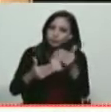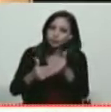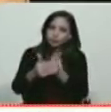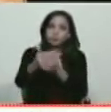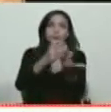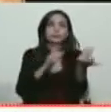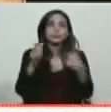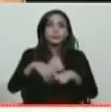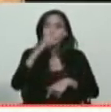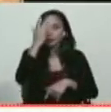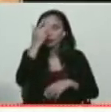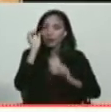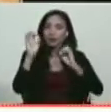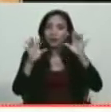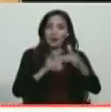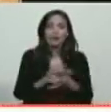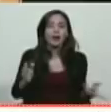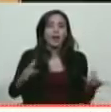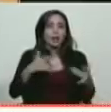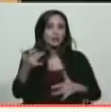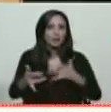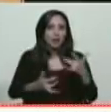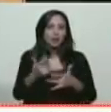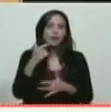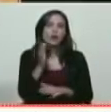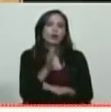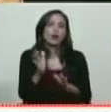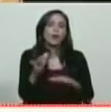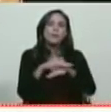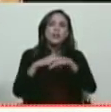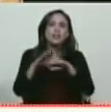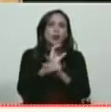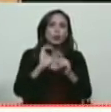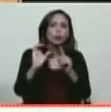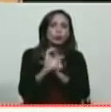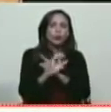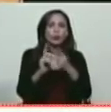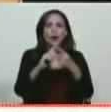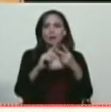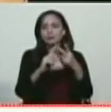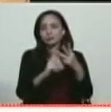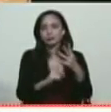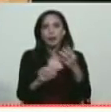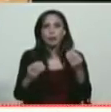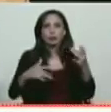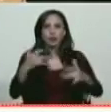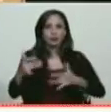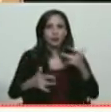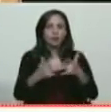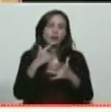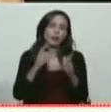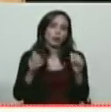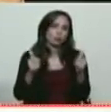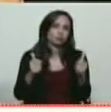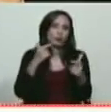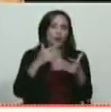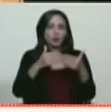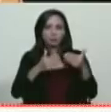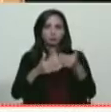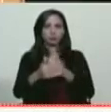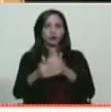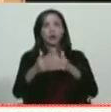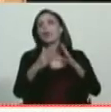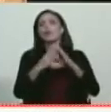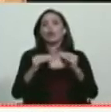de los carnavales que anunciaba nuestro presidente Nicolás Maduro, donde el Ministerio de la Cultura y toda la comunidad cultural se ve inmersa en la mesa del Vivir Bien y en toda la agenda de